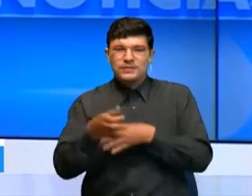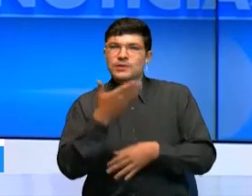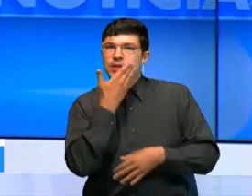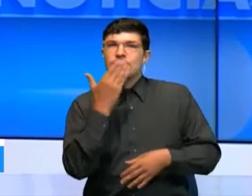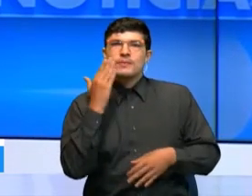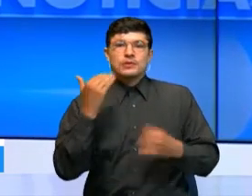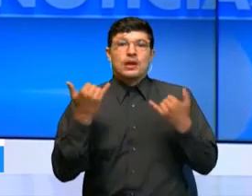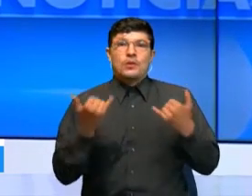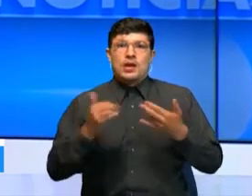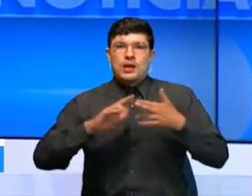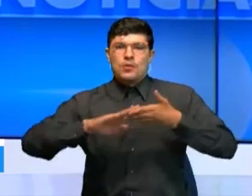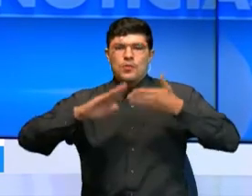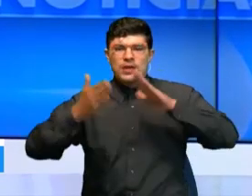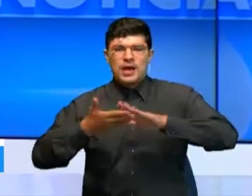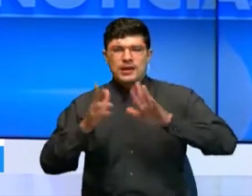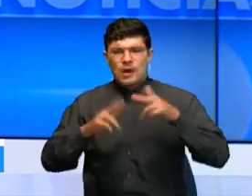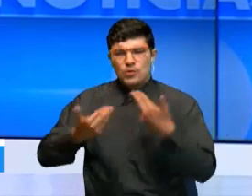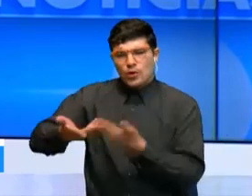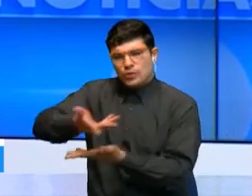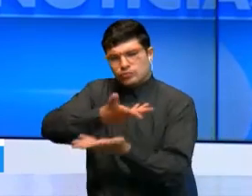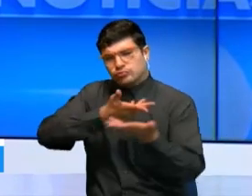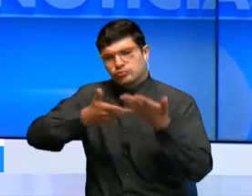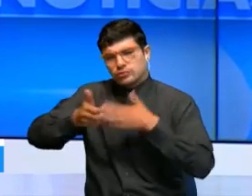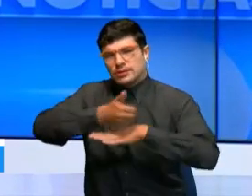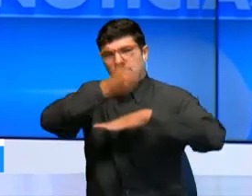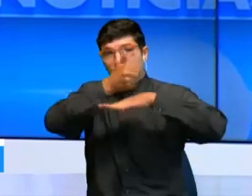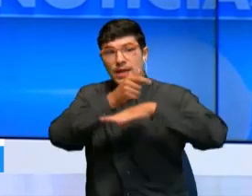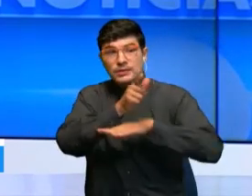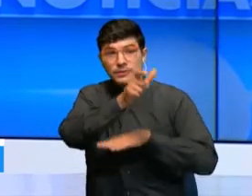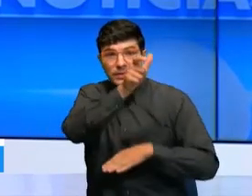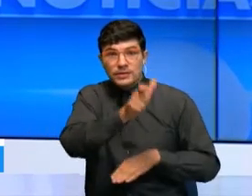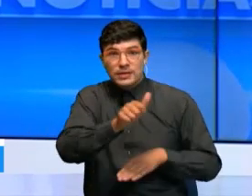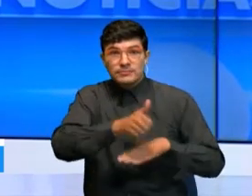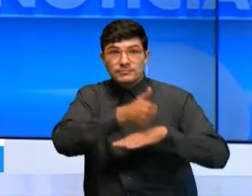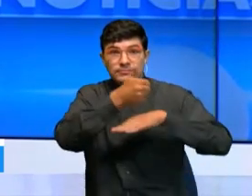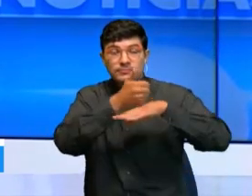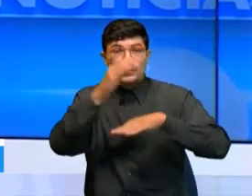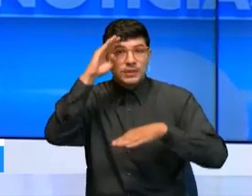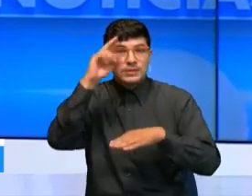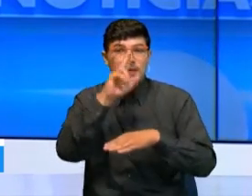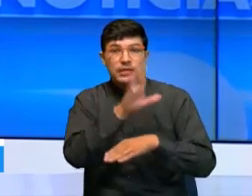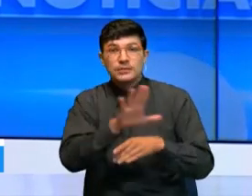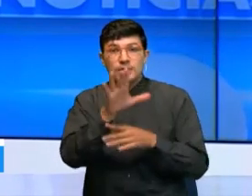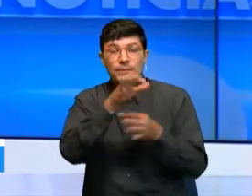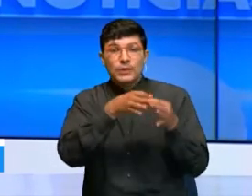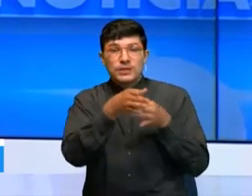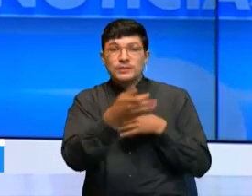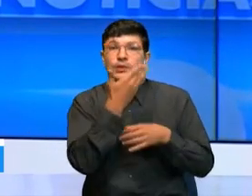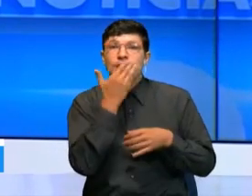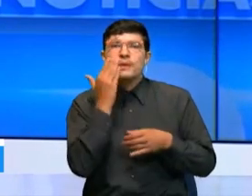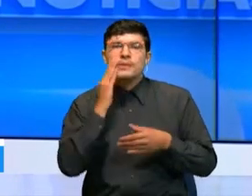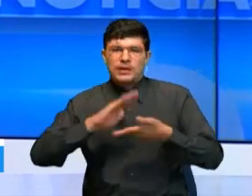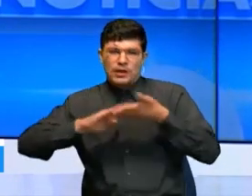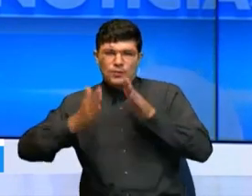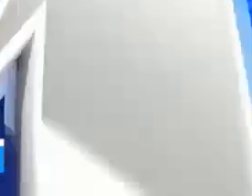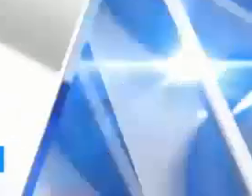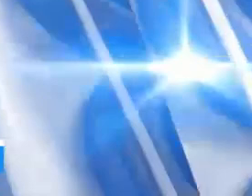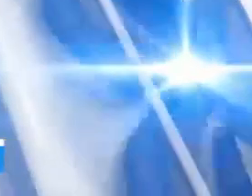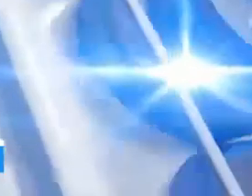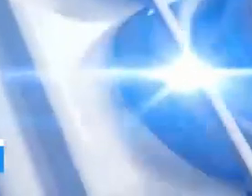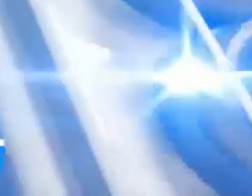de policía a quien le trasladaron todas sus inquietudes sobre el orden público local luís antonio camacho con los detalles buenas